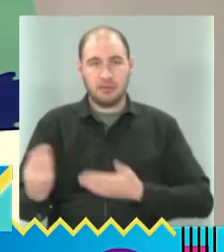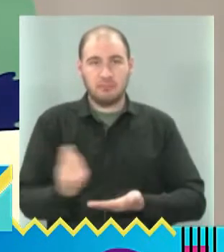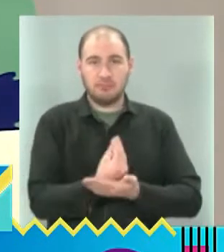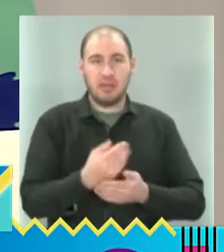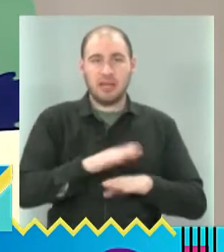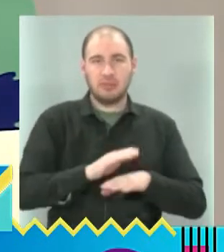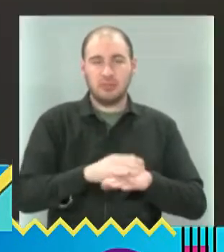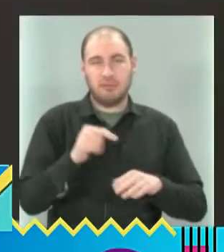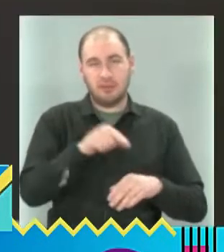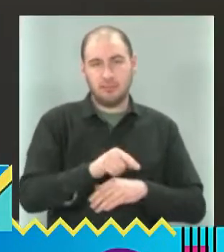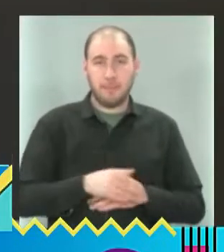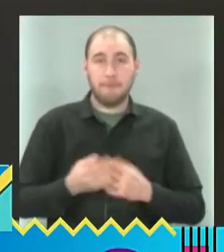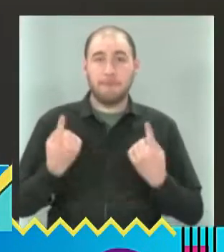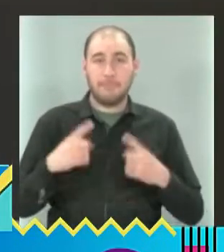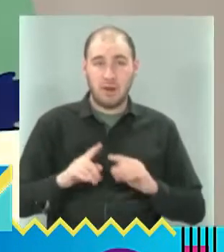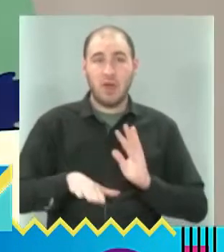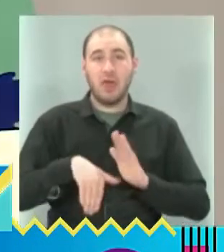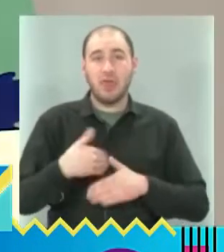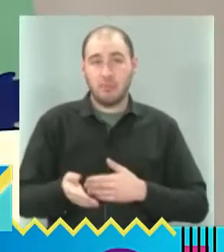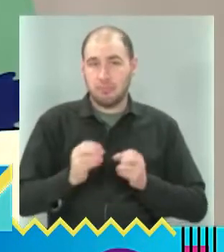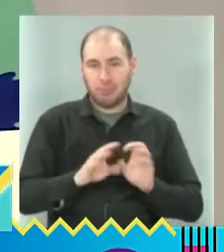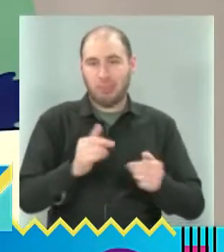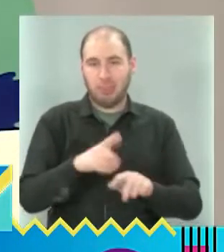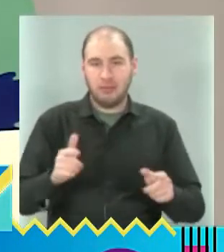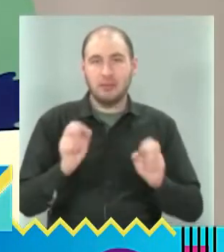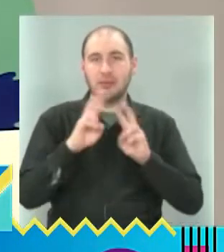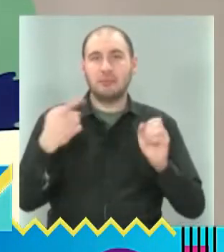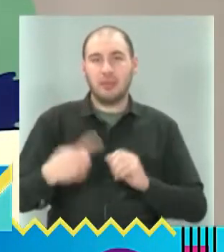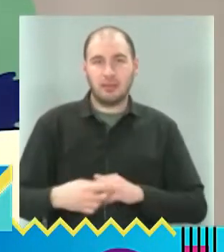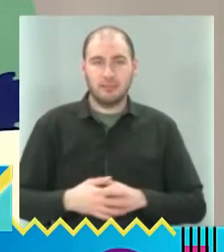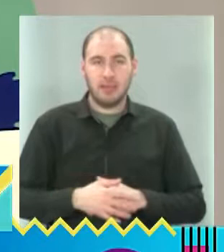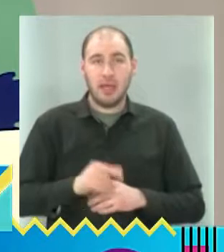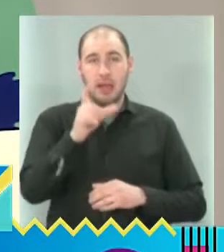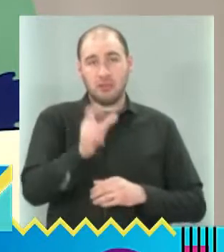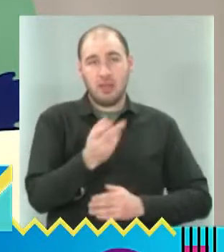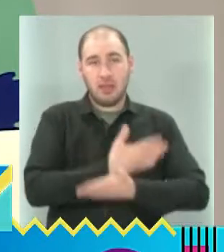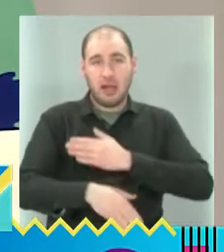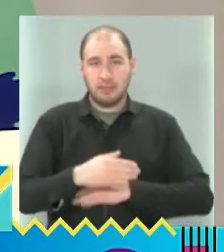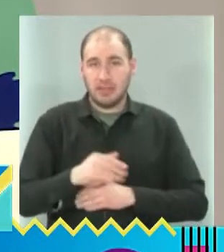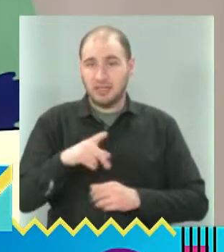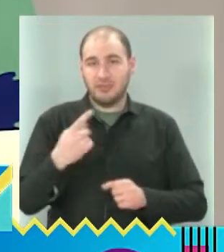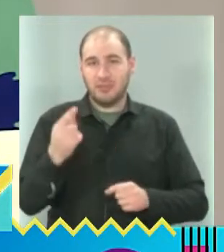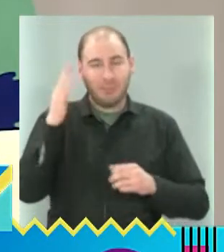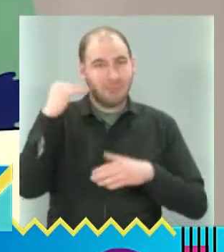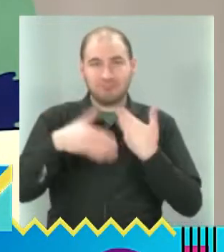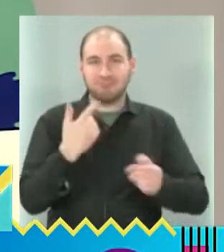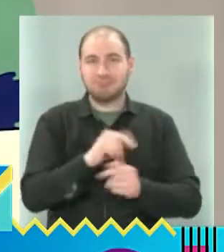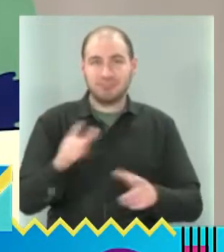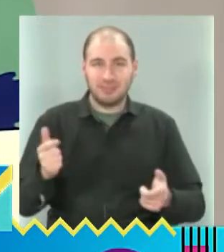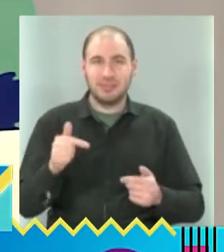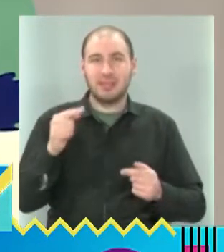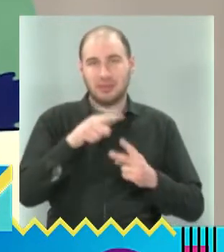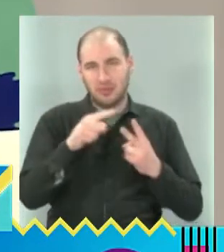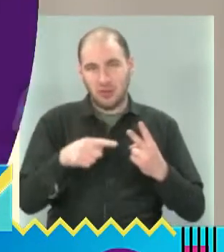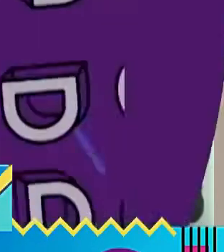al frente de una función. Pero bueno, después eso no arranca y tiene que ver con que la persona con discapacidad no estaba preparada para esa función. Y hay dos